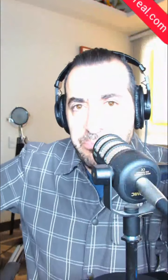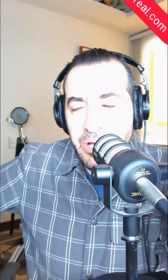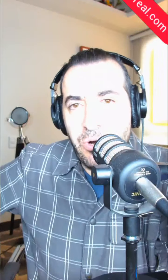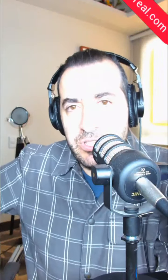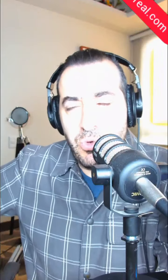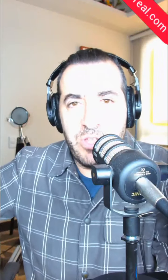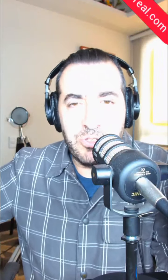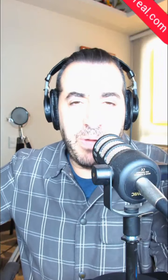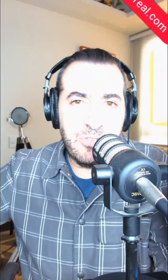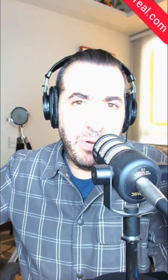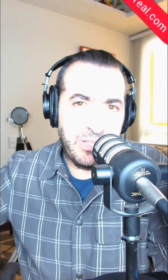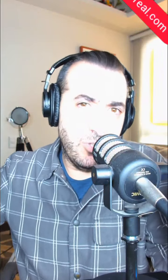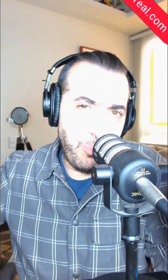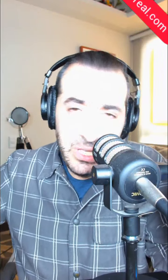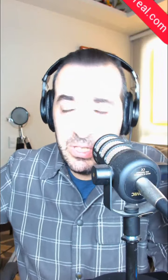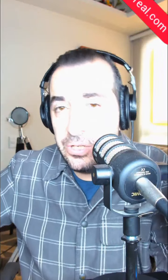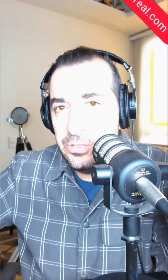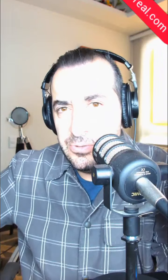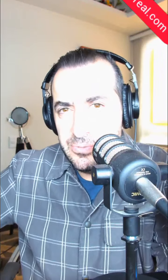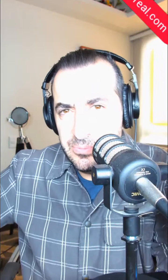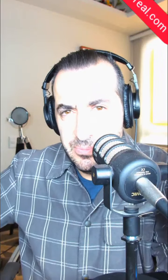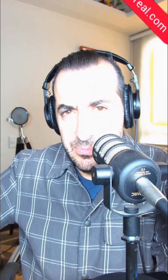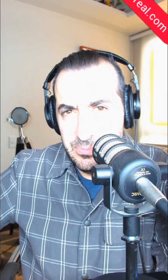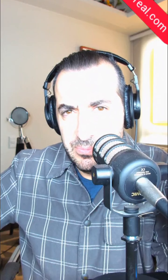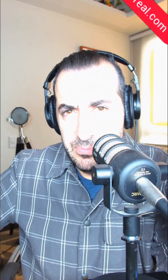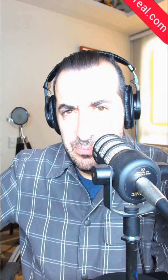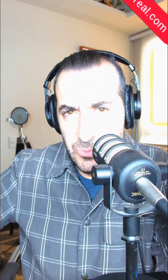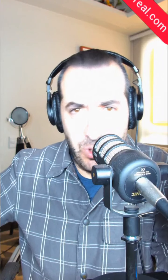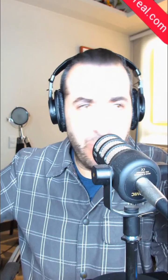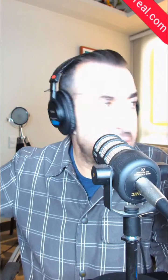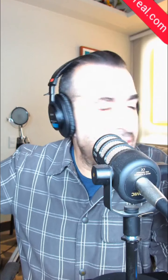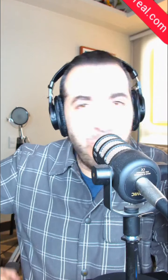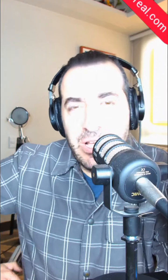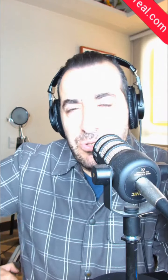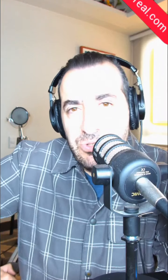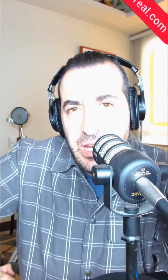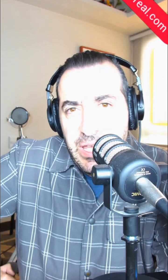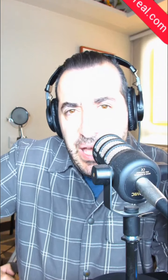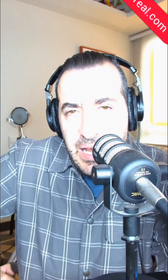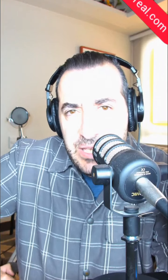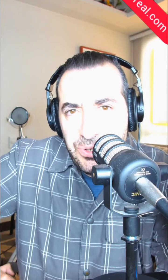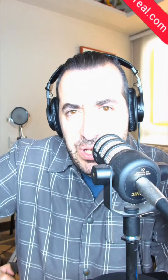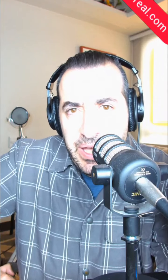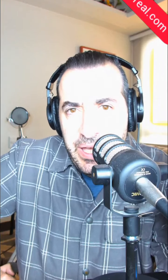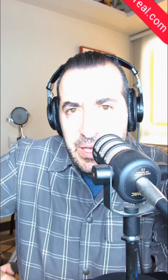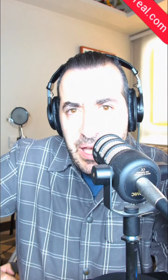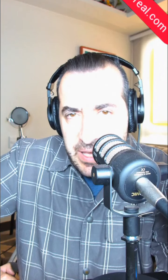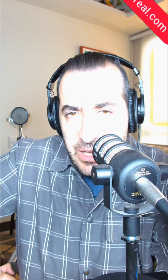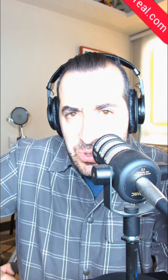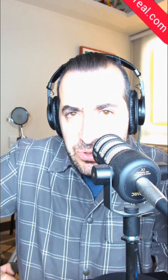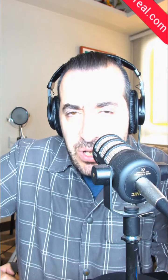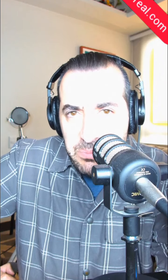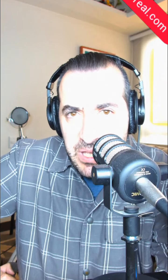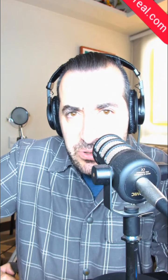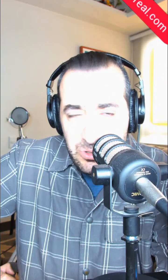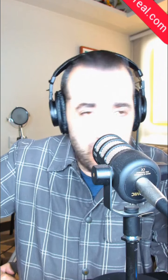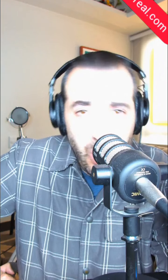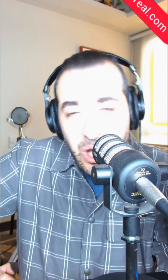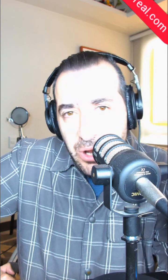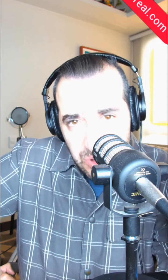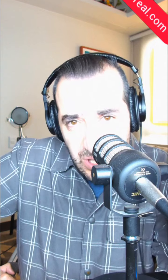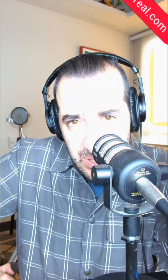tener mejores cuadros para su partido político. No creo que sea una tontería el hecho que haya